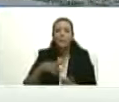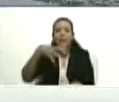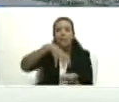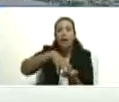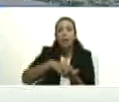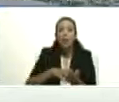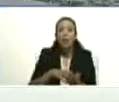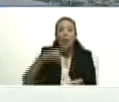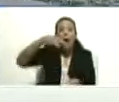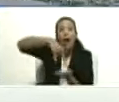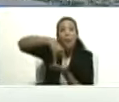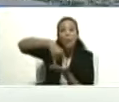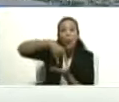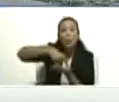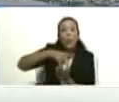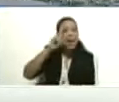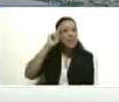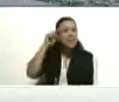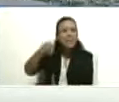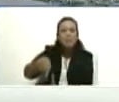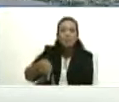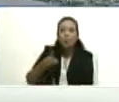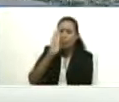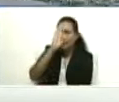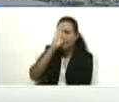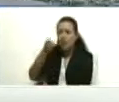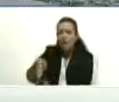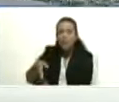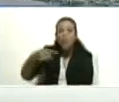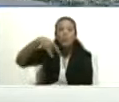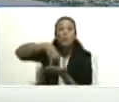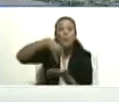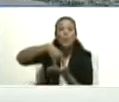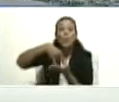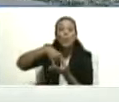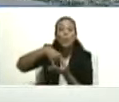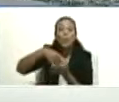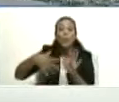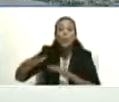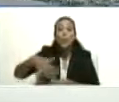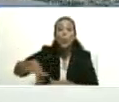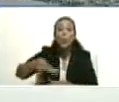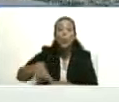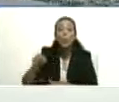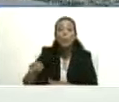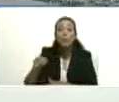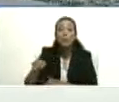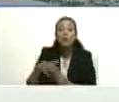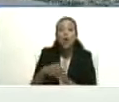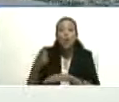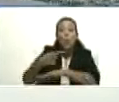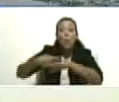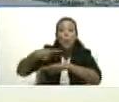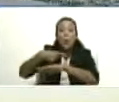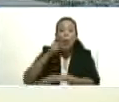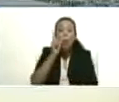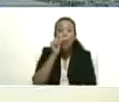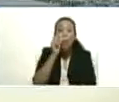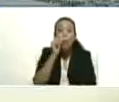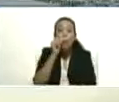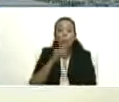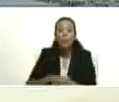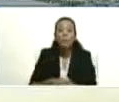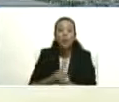Carabobo. Vámonos directo a Guacara, estado Carabobo. Allá se encuentran con el gobernador